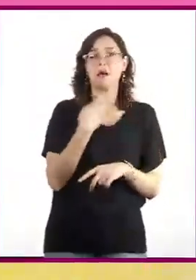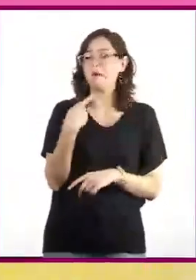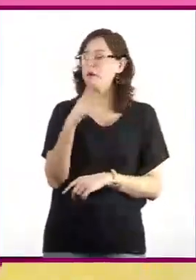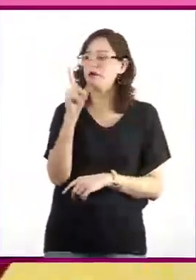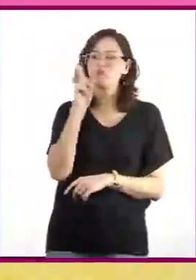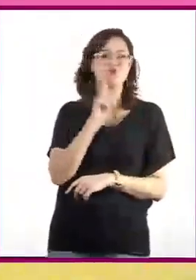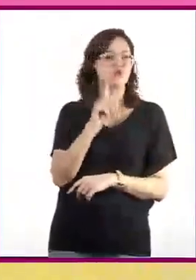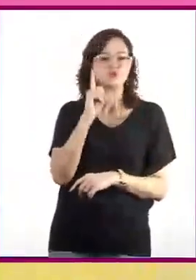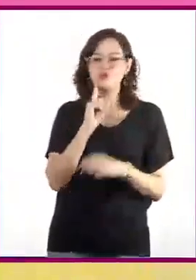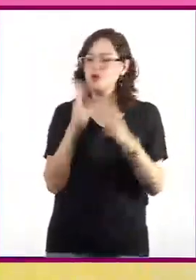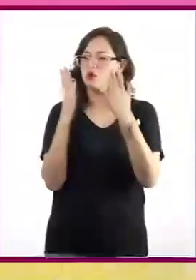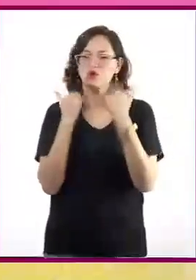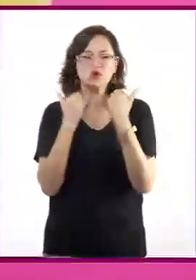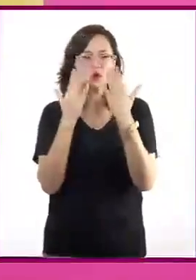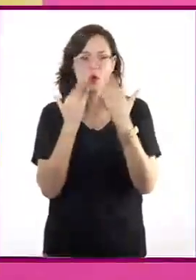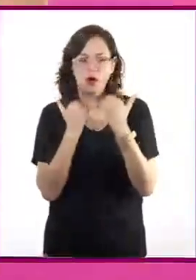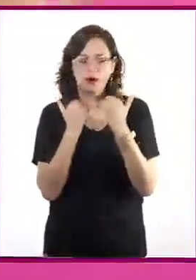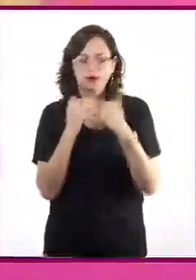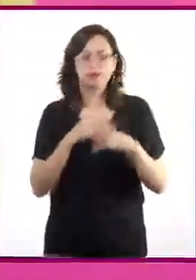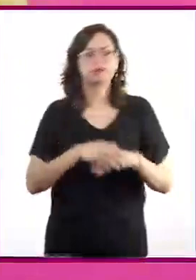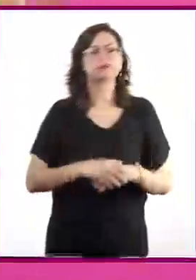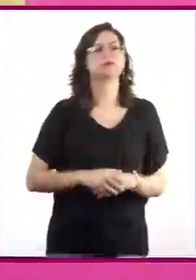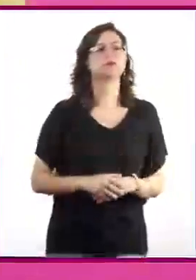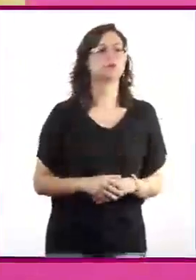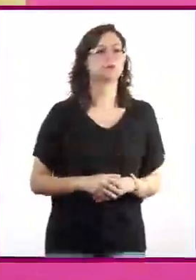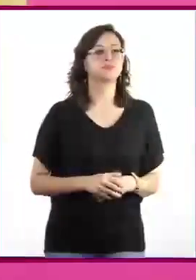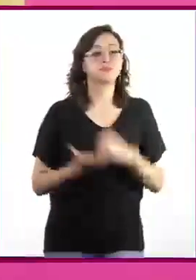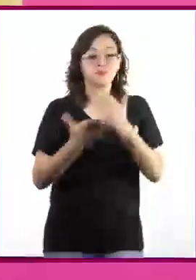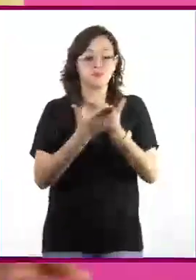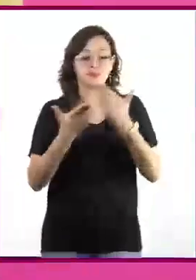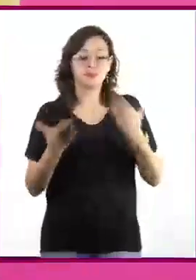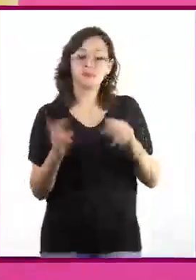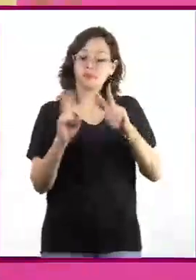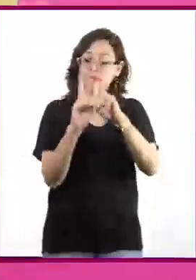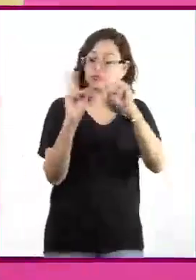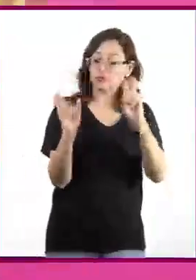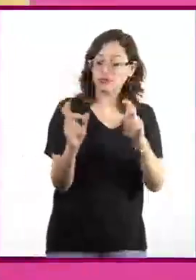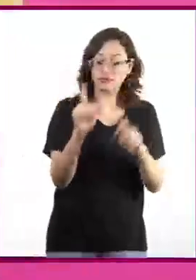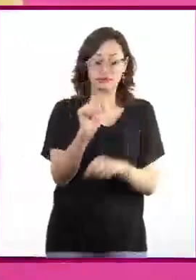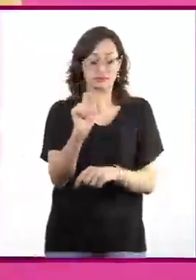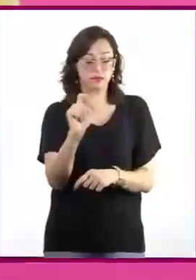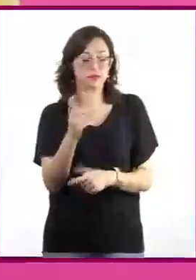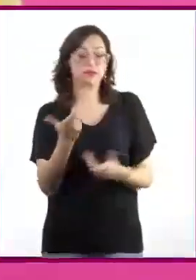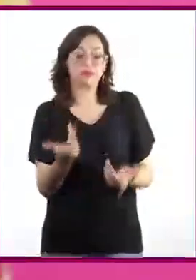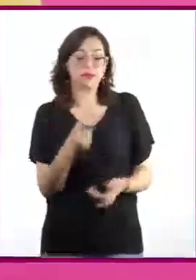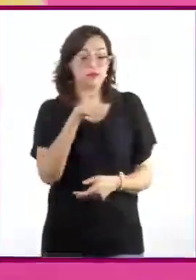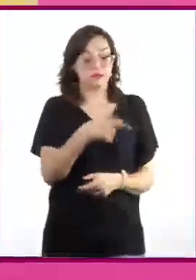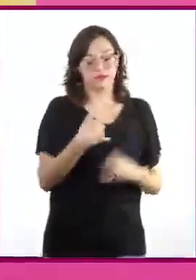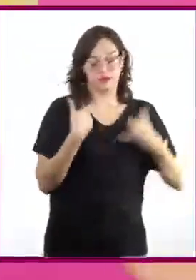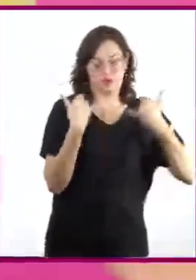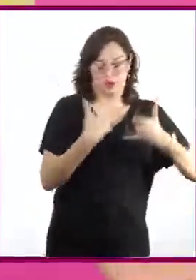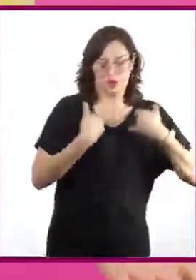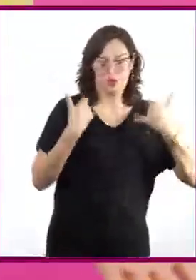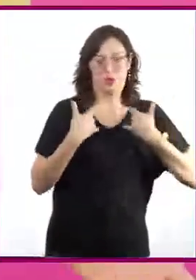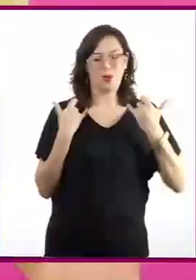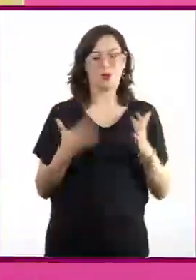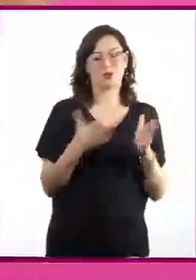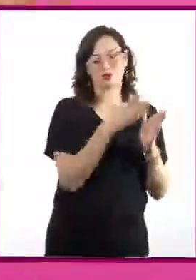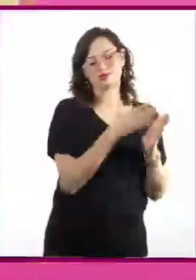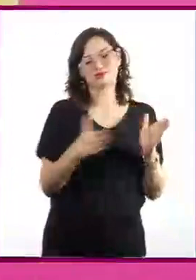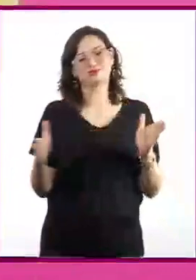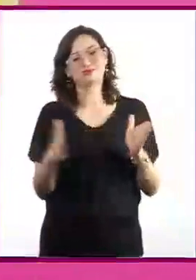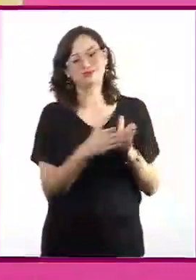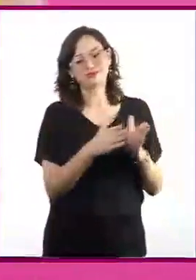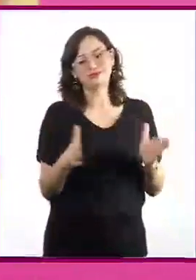Comencemos con la reseña del poema 20. El contexto histórico y cultural es el de los años mozos del autor, en su juventud